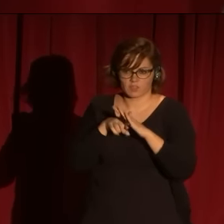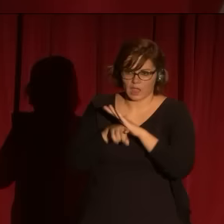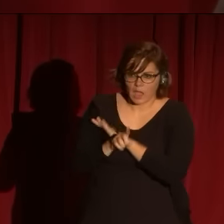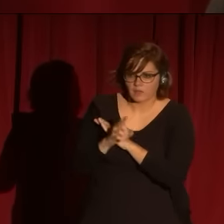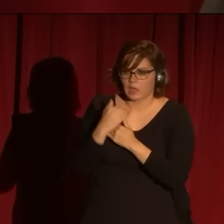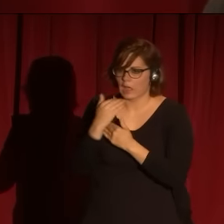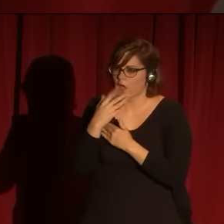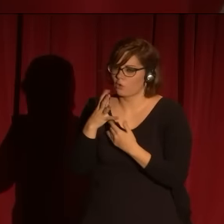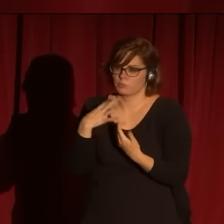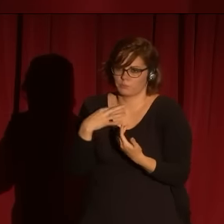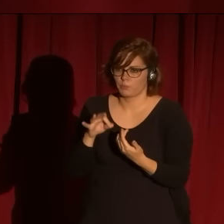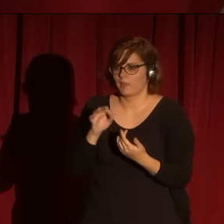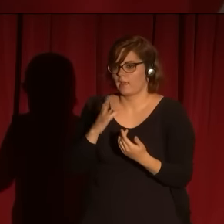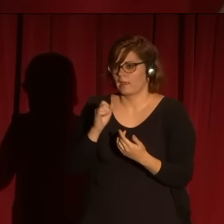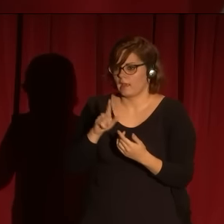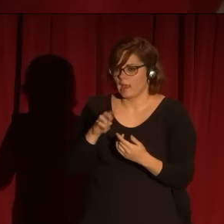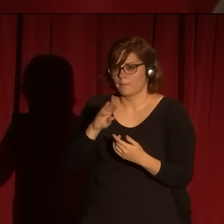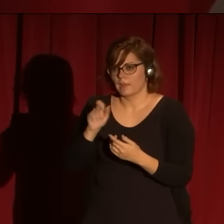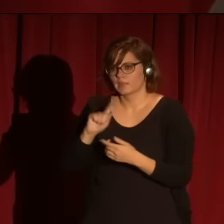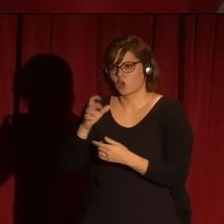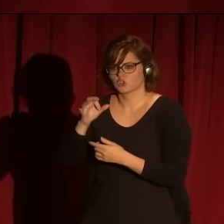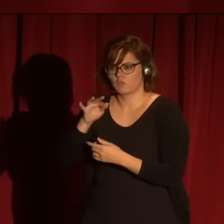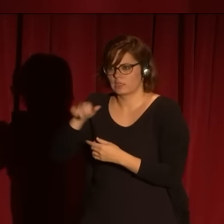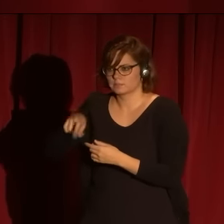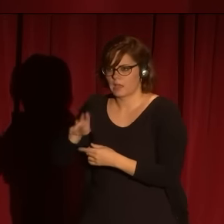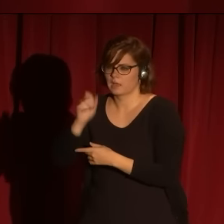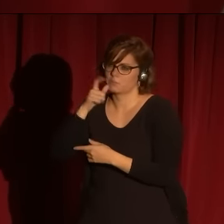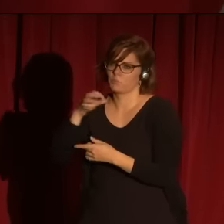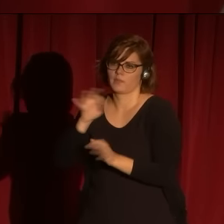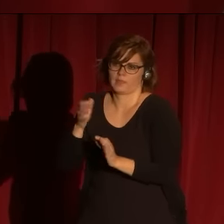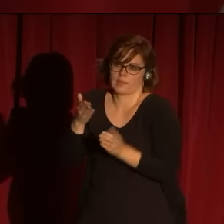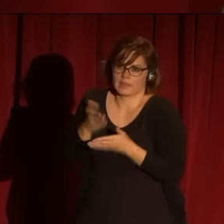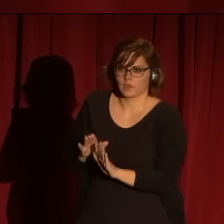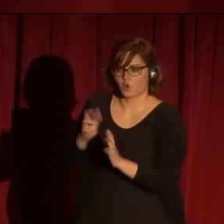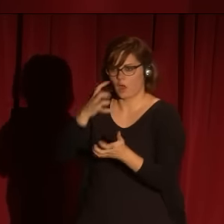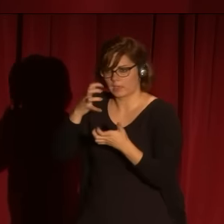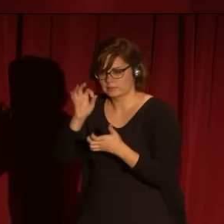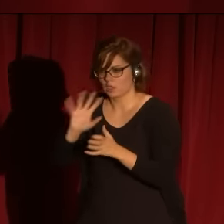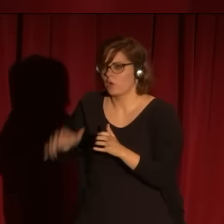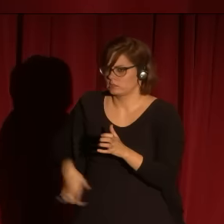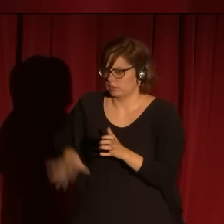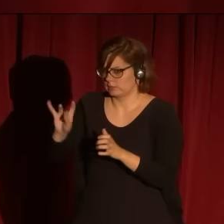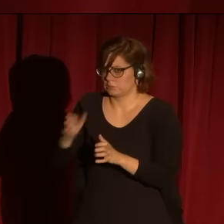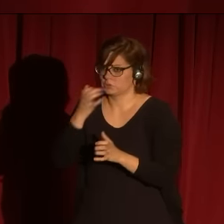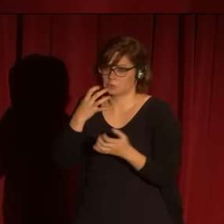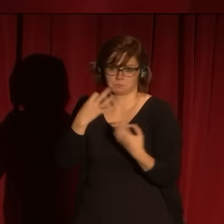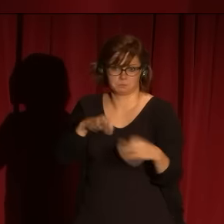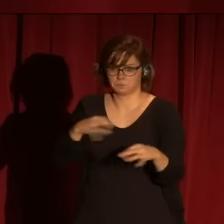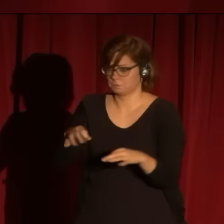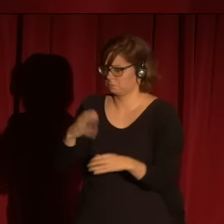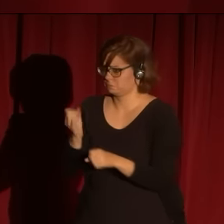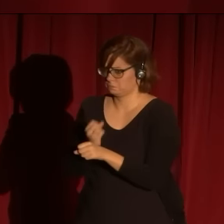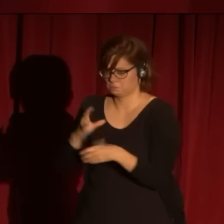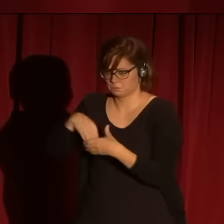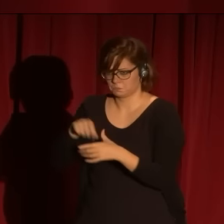paters sos fonis bisola u otros medio escondidas por hijos de artistas o por aristócratas os he hablado varias